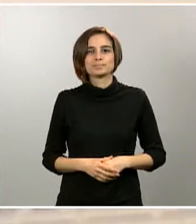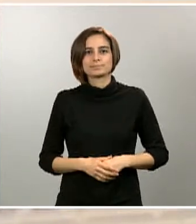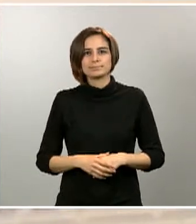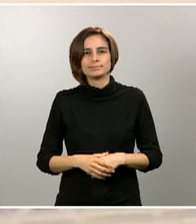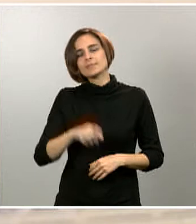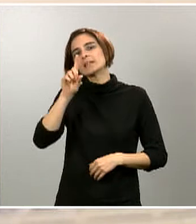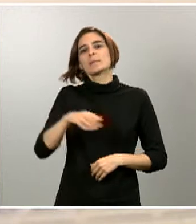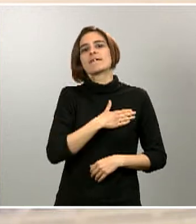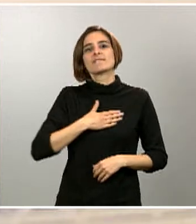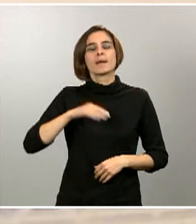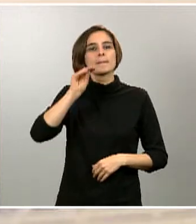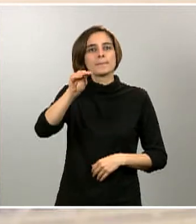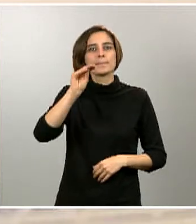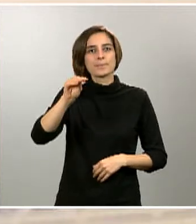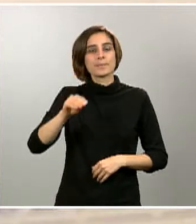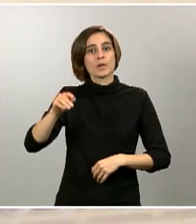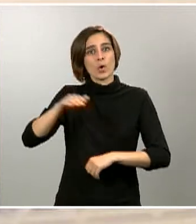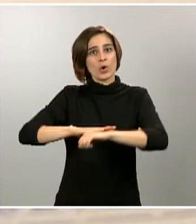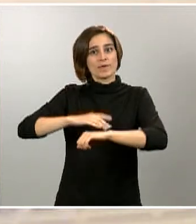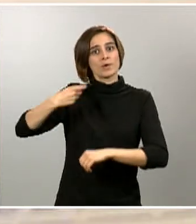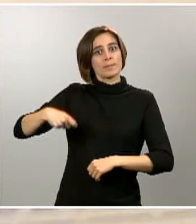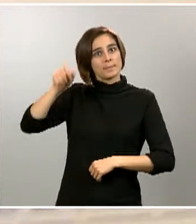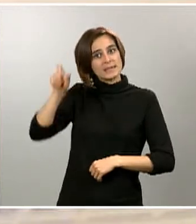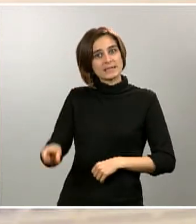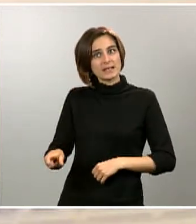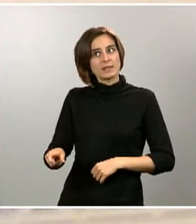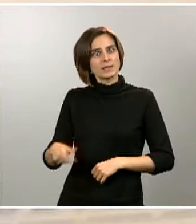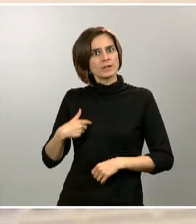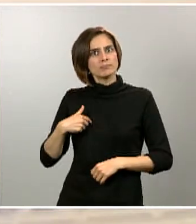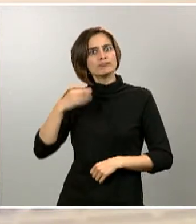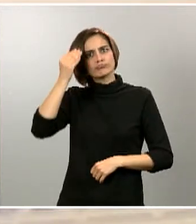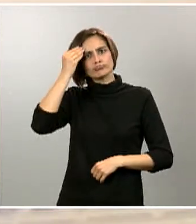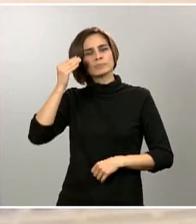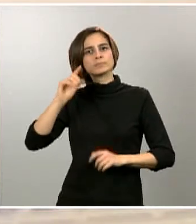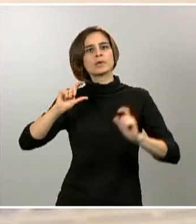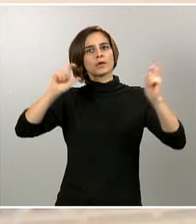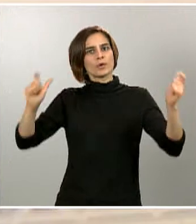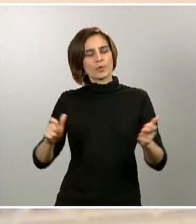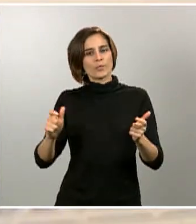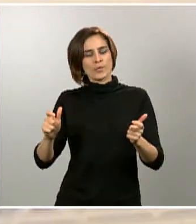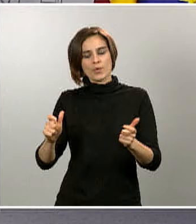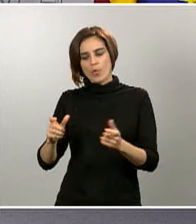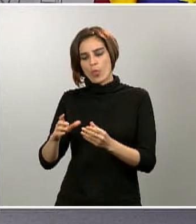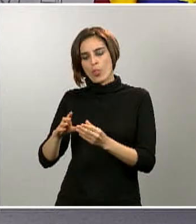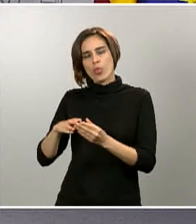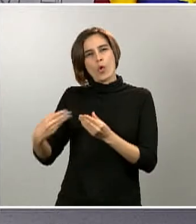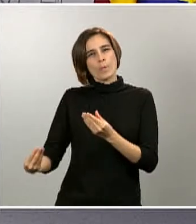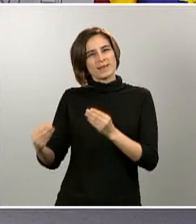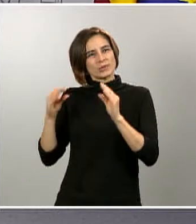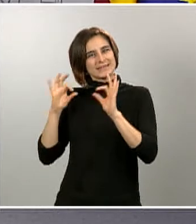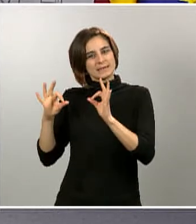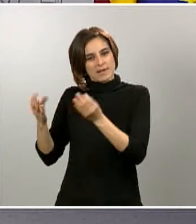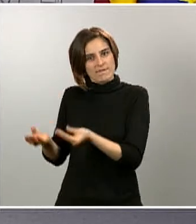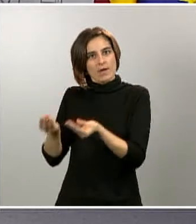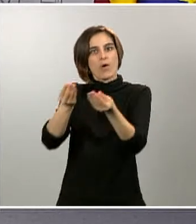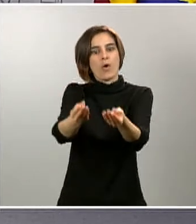del Gobierno pretende ir a esta cita con documentos específicos a partir de los cuales se